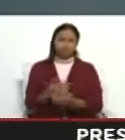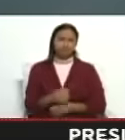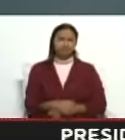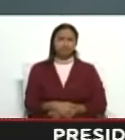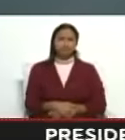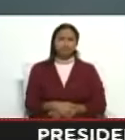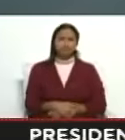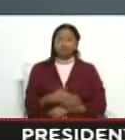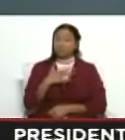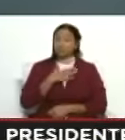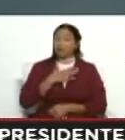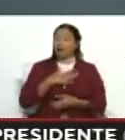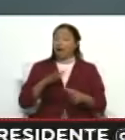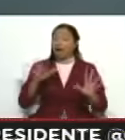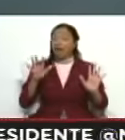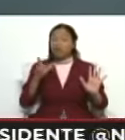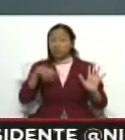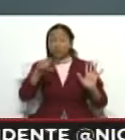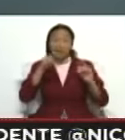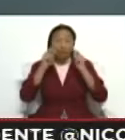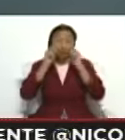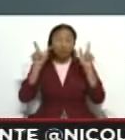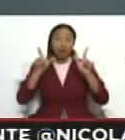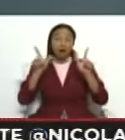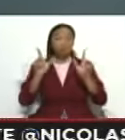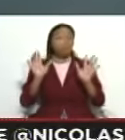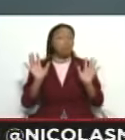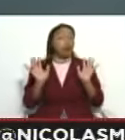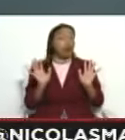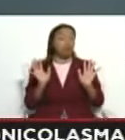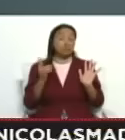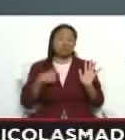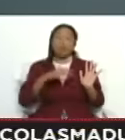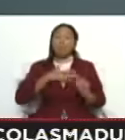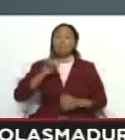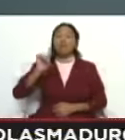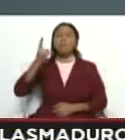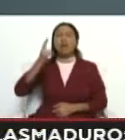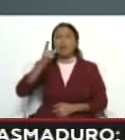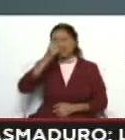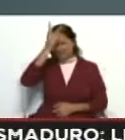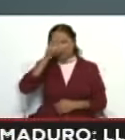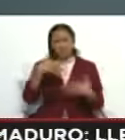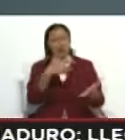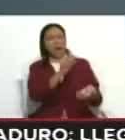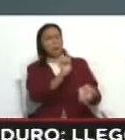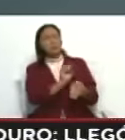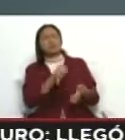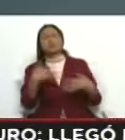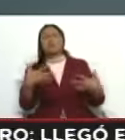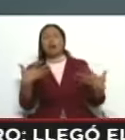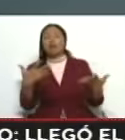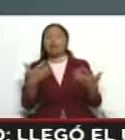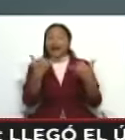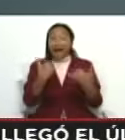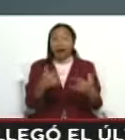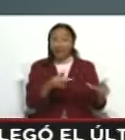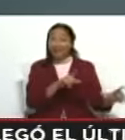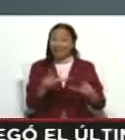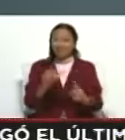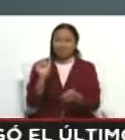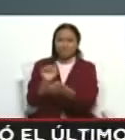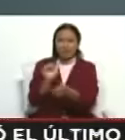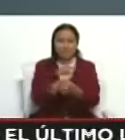a mí no me sorprende, no sé si a ustedes les sorprendió. Primero el Aizami para cuándo y todo lo demás. Ahora que están detenidos, le han